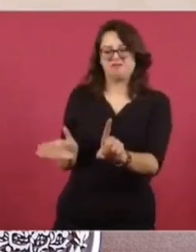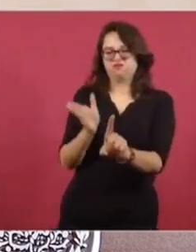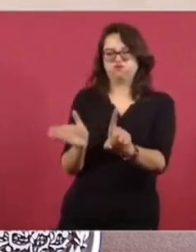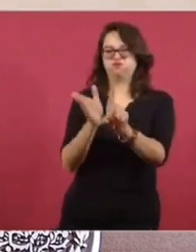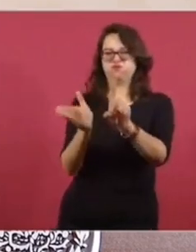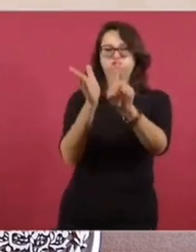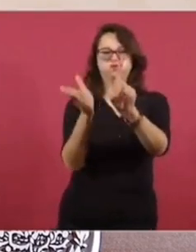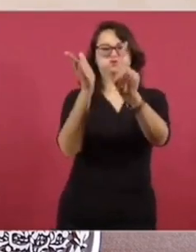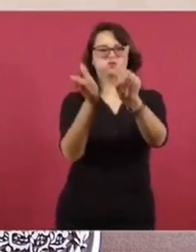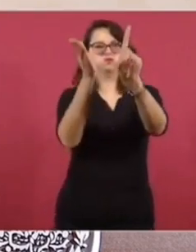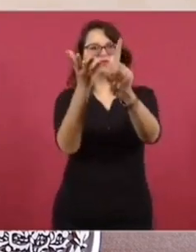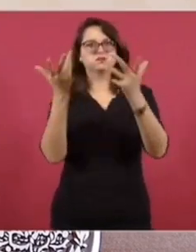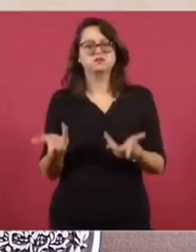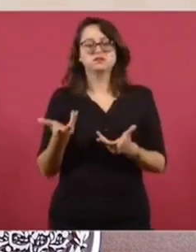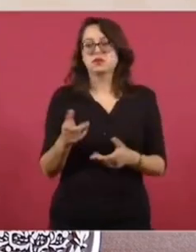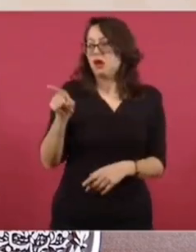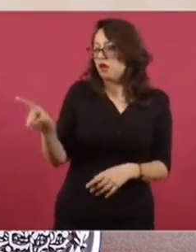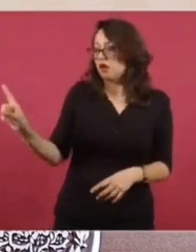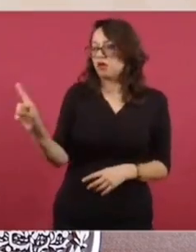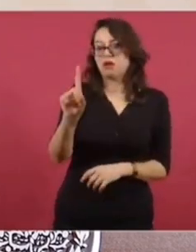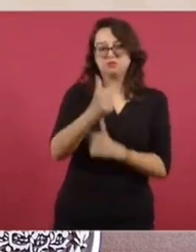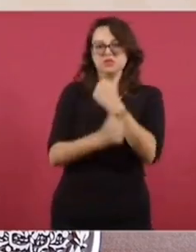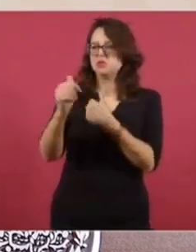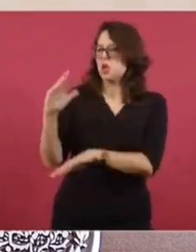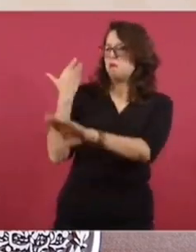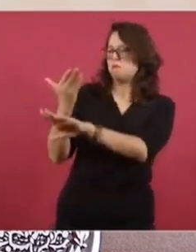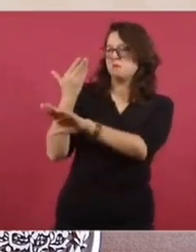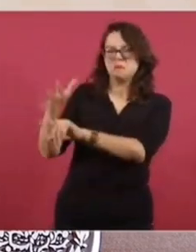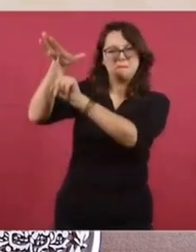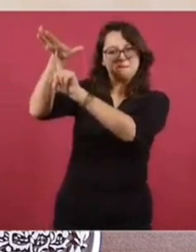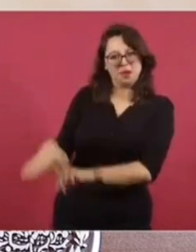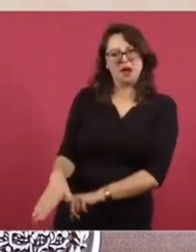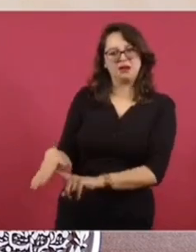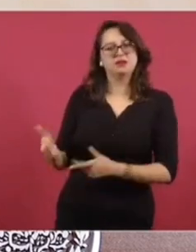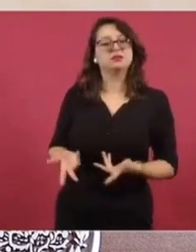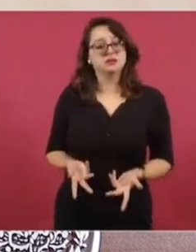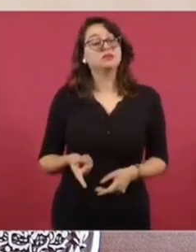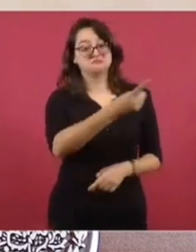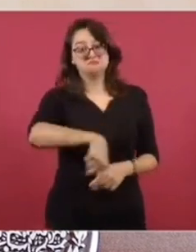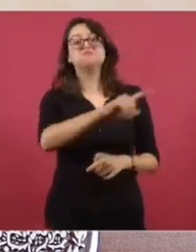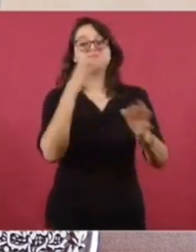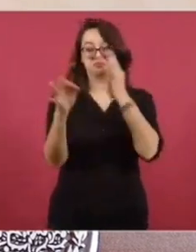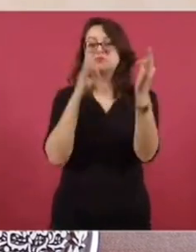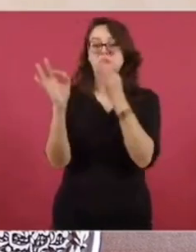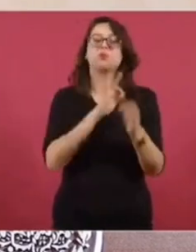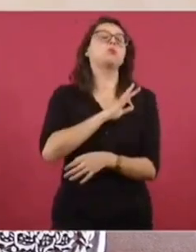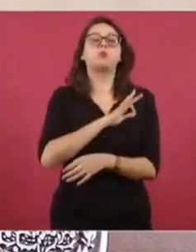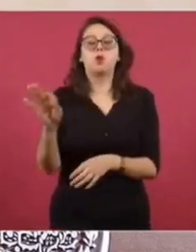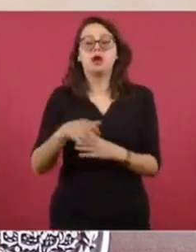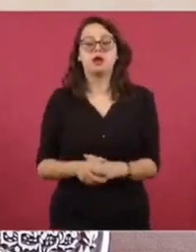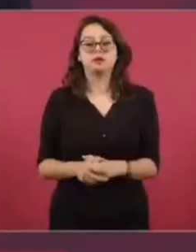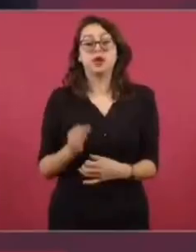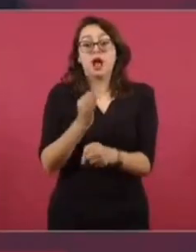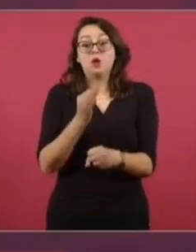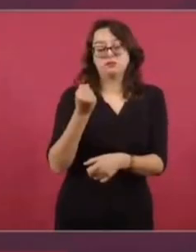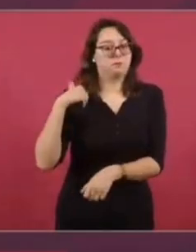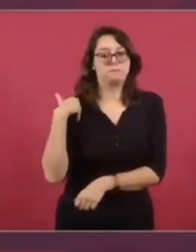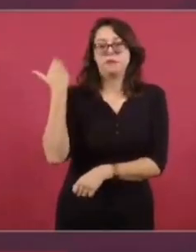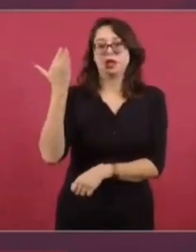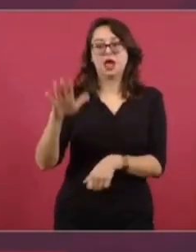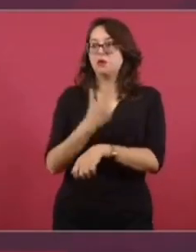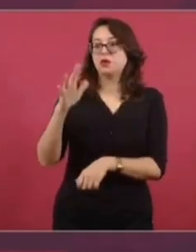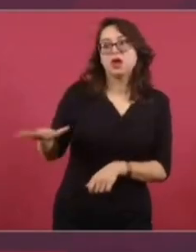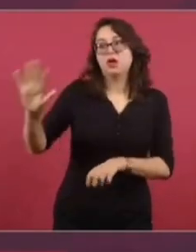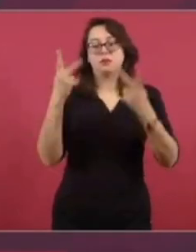destruyen a opositores, los medios. Si nosotros estamos aquí por milagro,